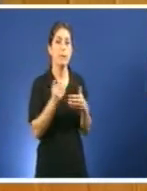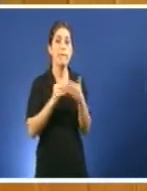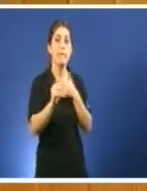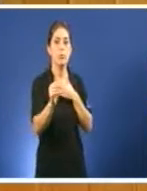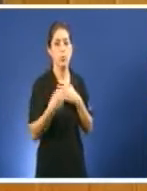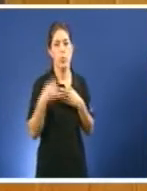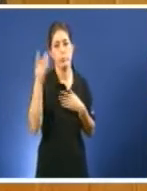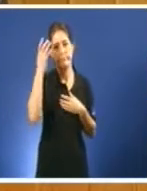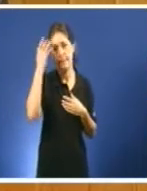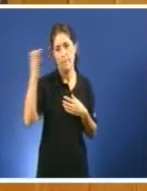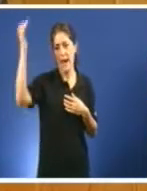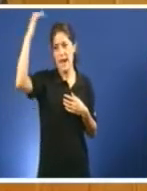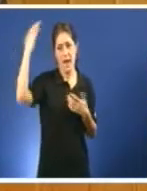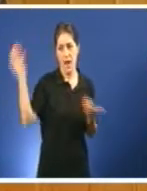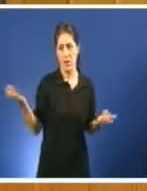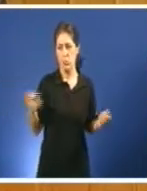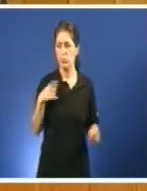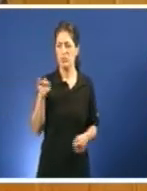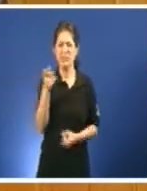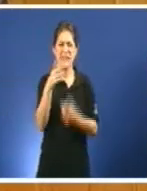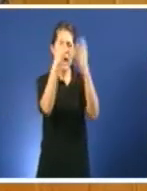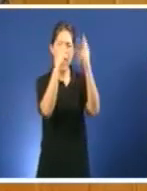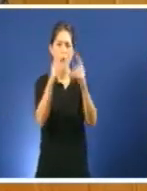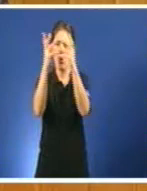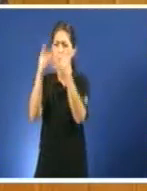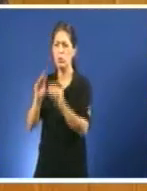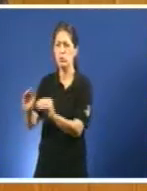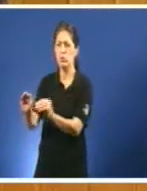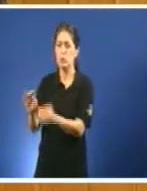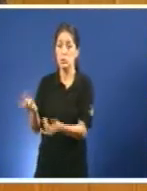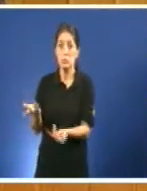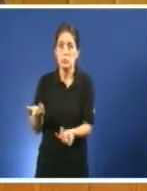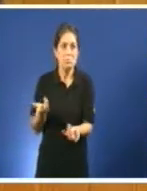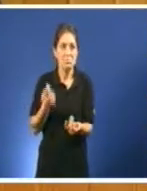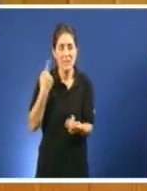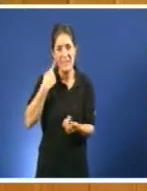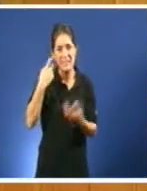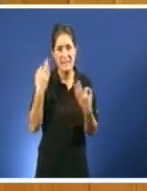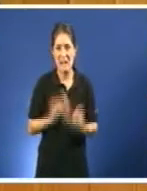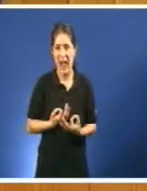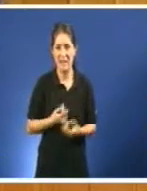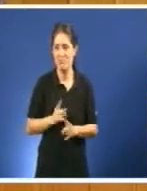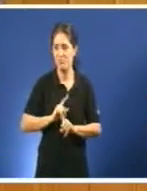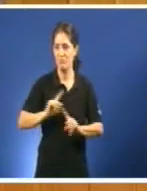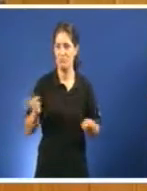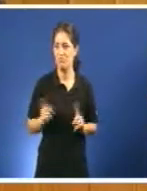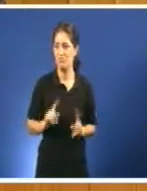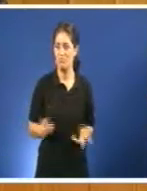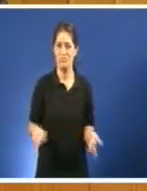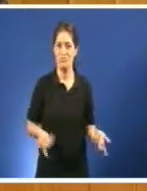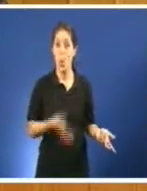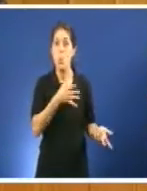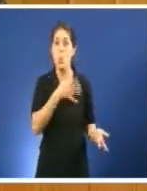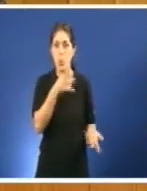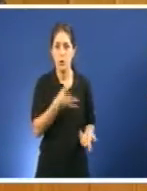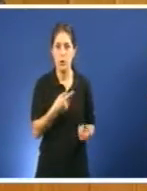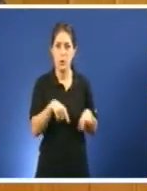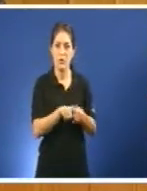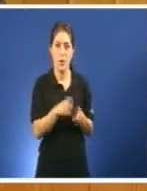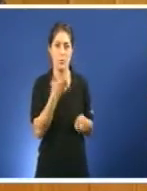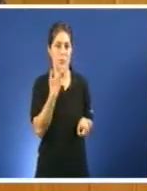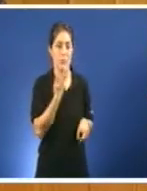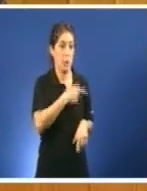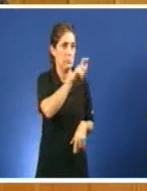ficticias. As súas estimacións, señora conselleira, non son cribles. Están rotundamente desmentidas